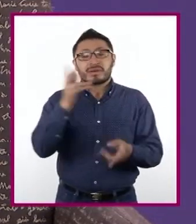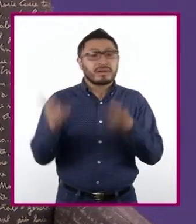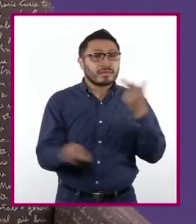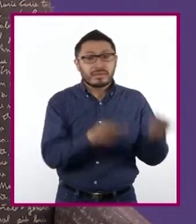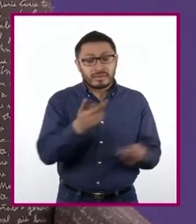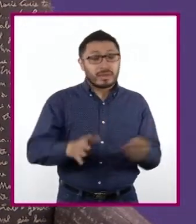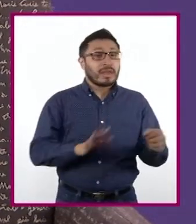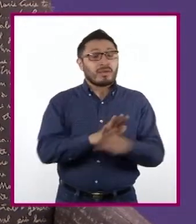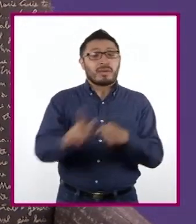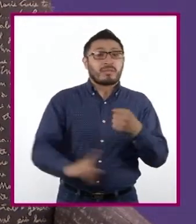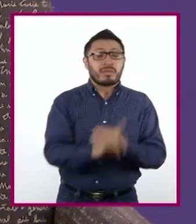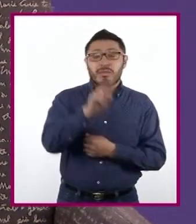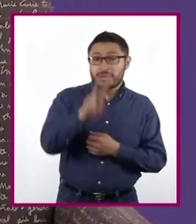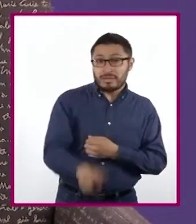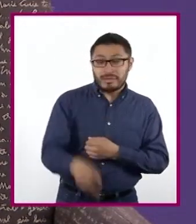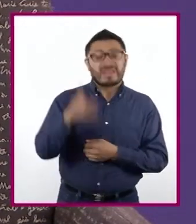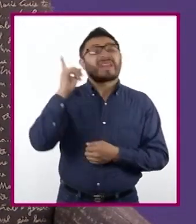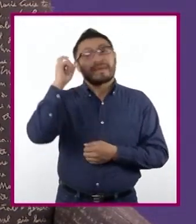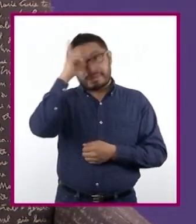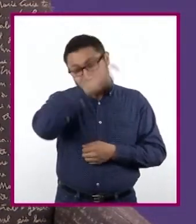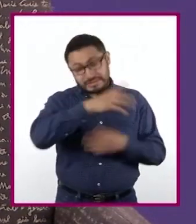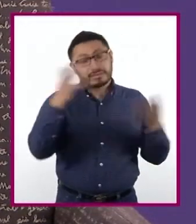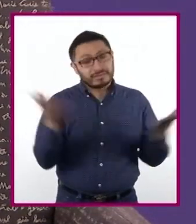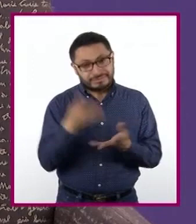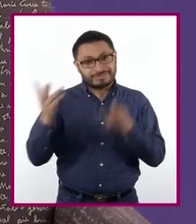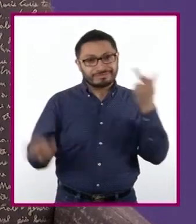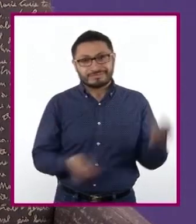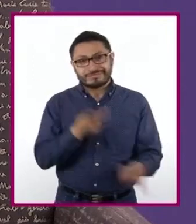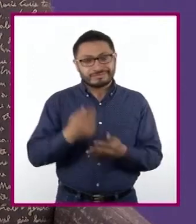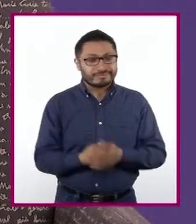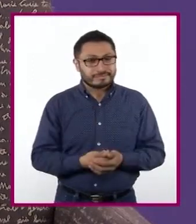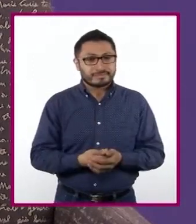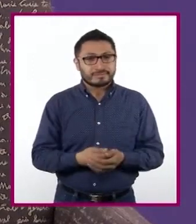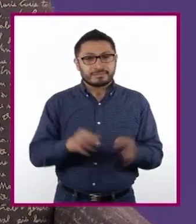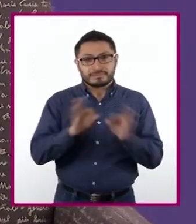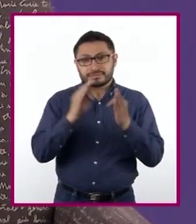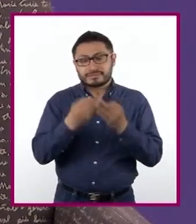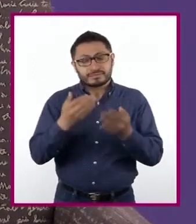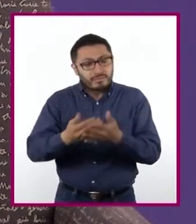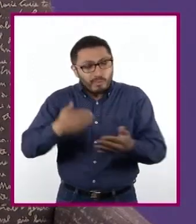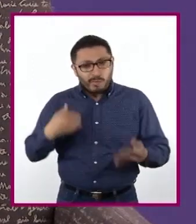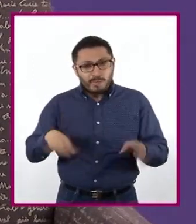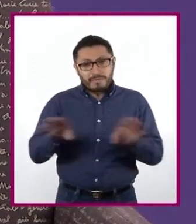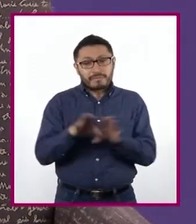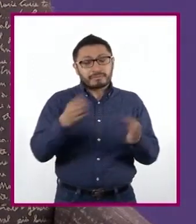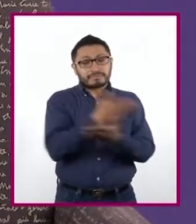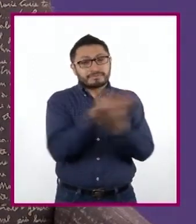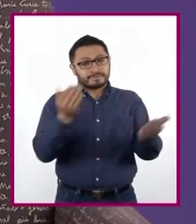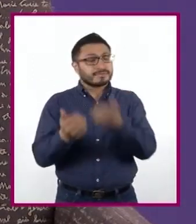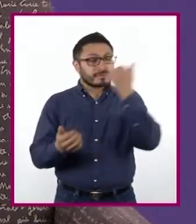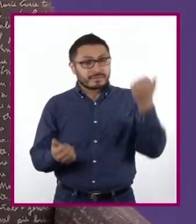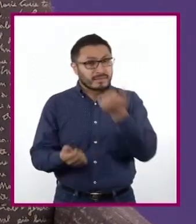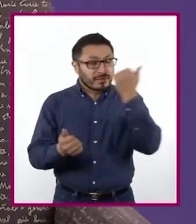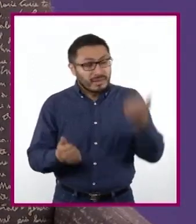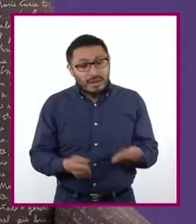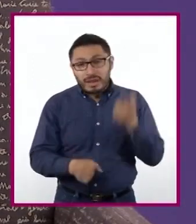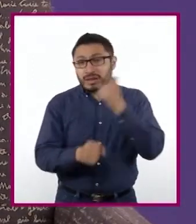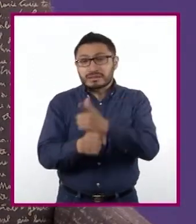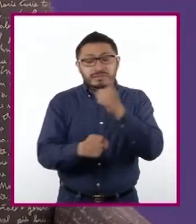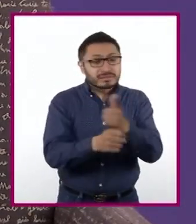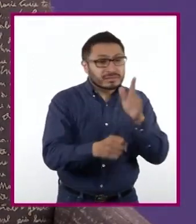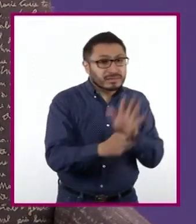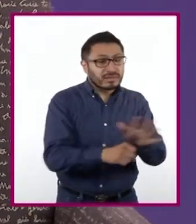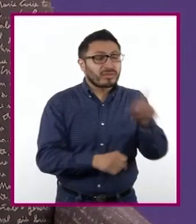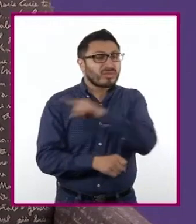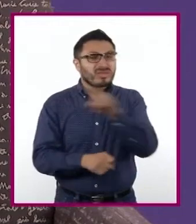El problema es la dificultad para realizarlas. La estrategia previa sería que ustedes como alumnos ubiquen cuáles son